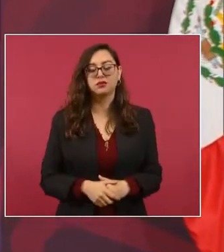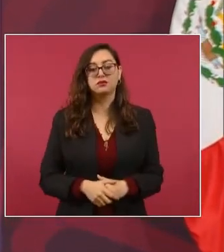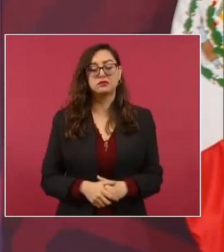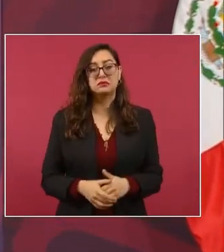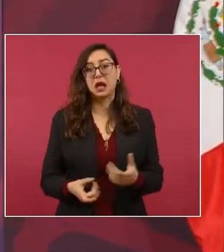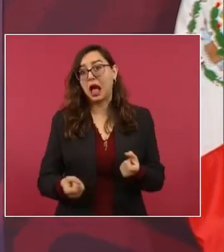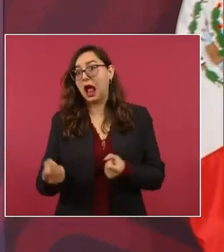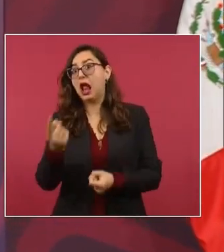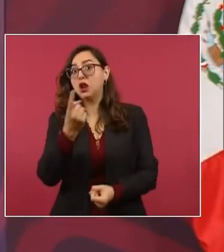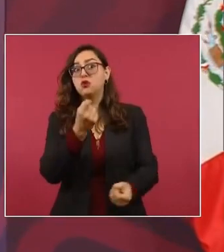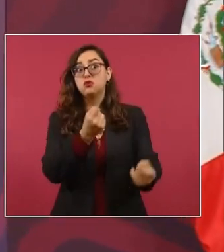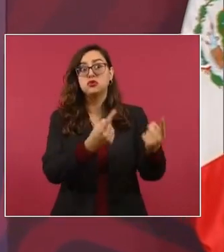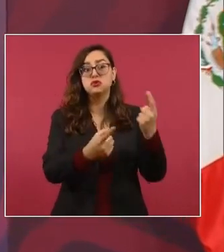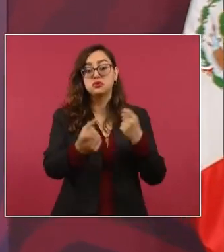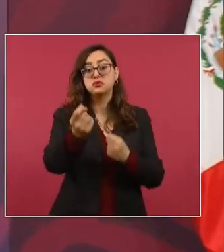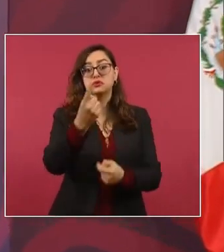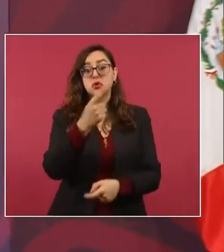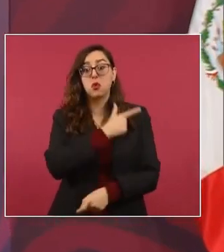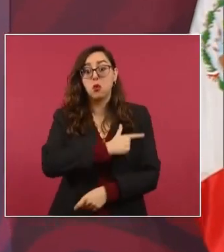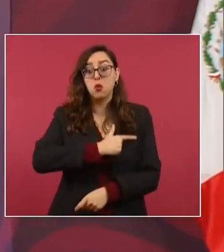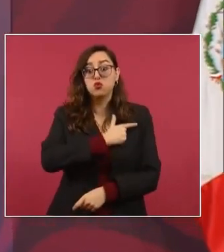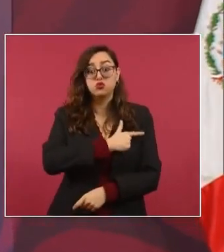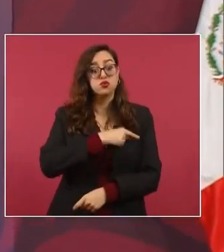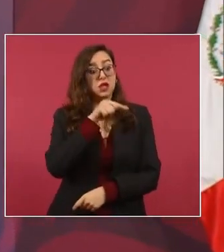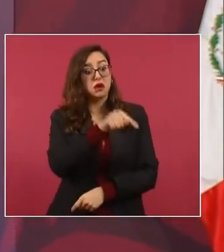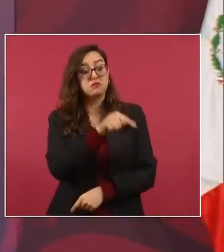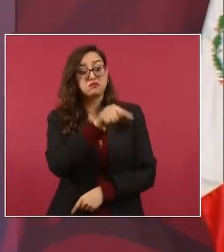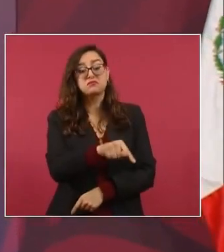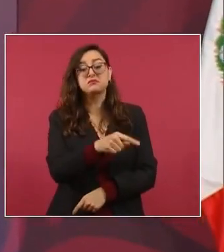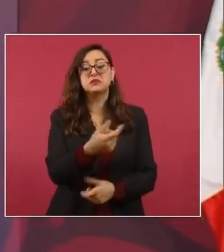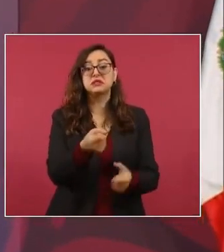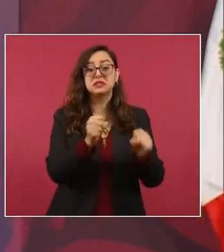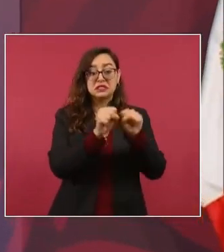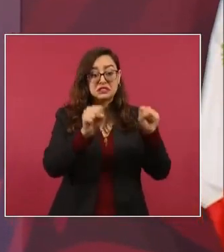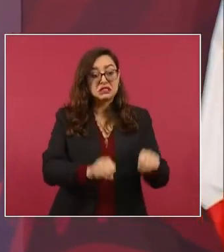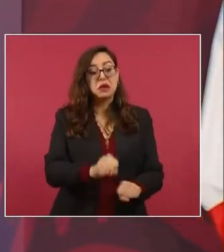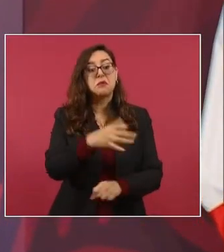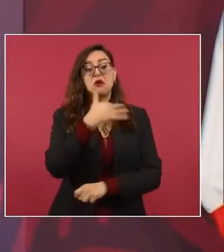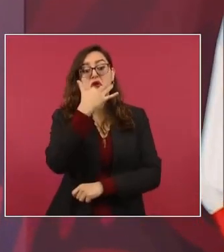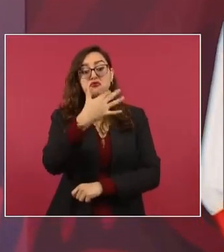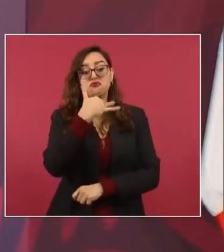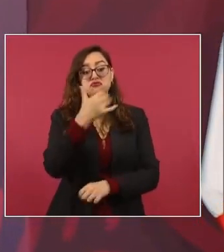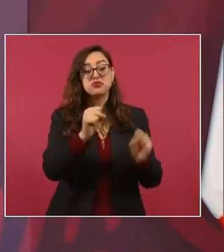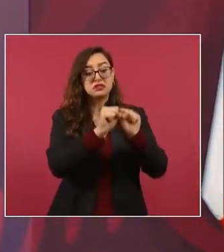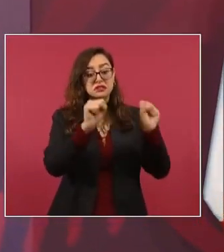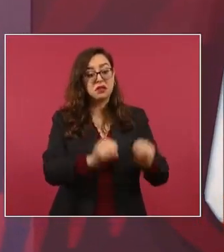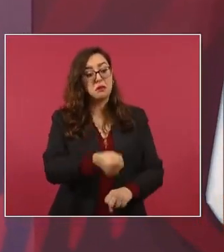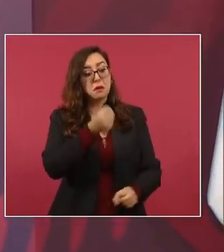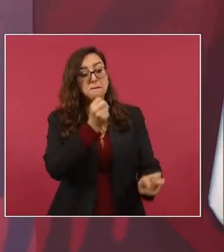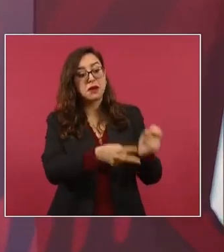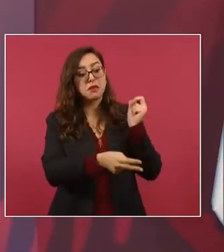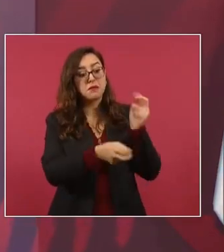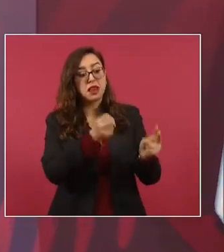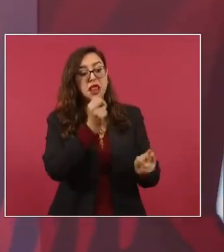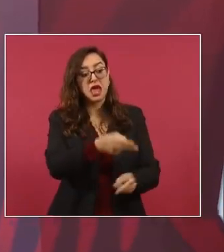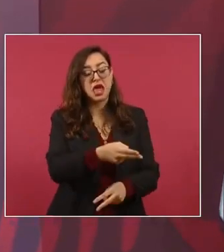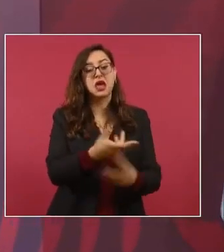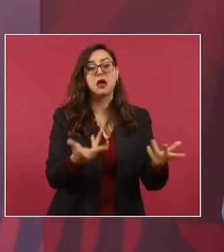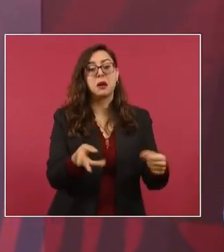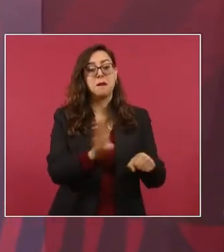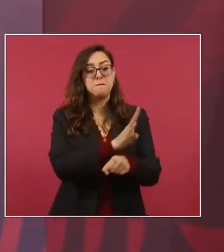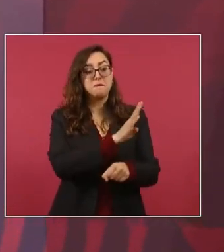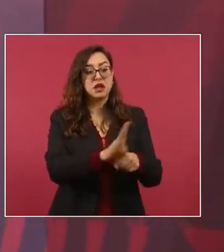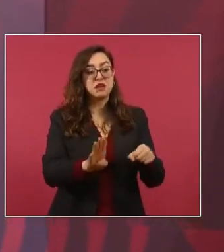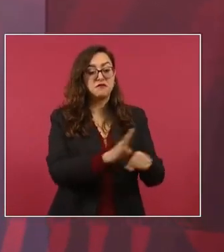continúe el mismo sistema de corrupción, de privilegios, de beneficios